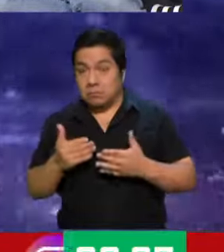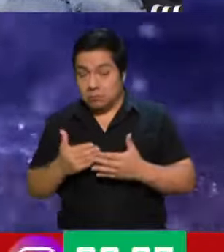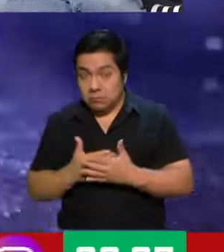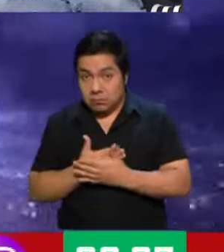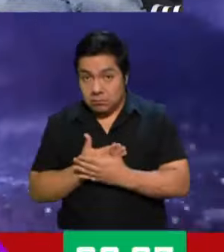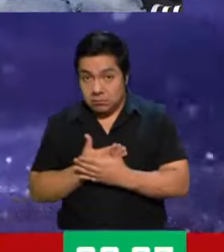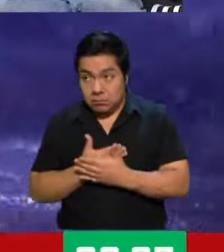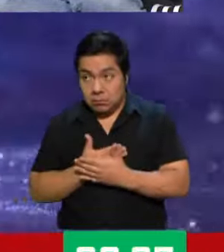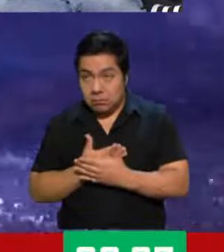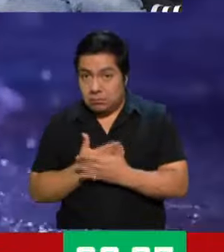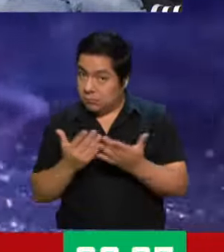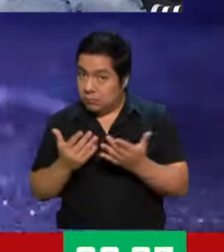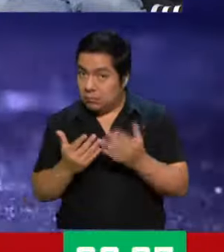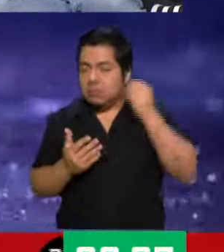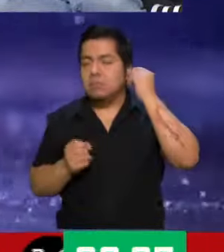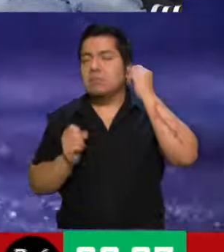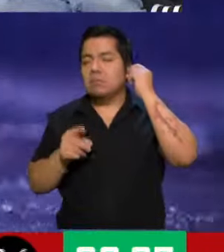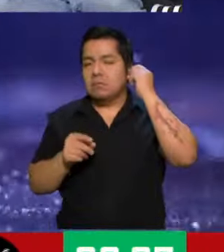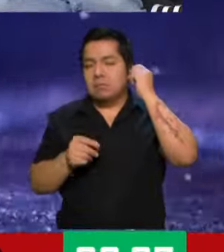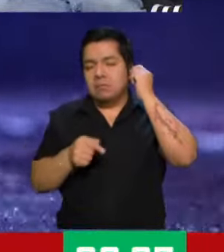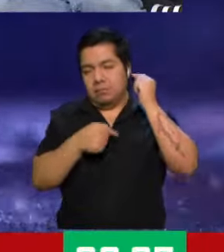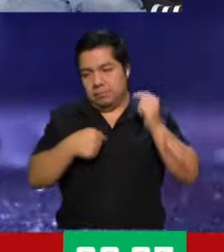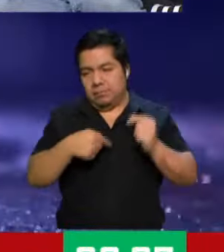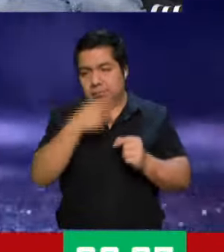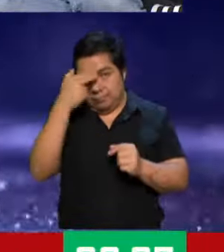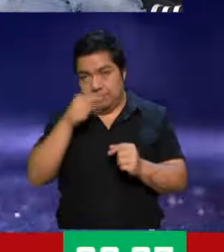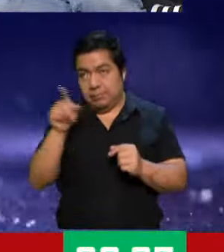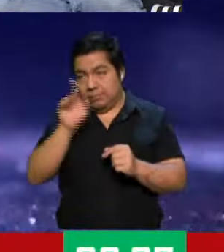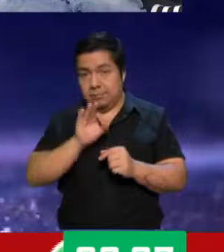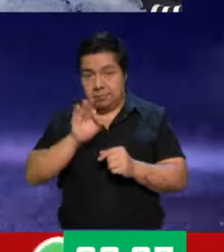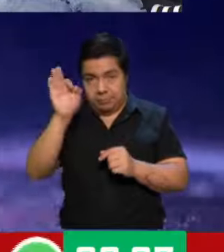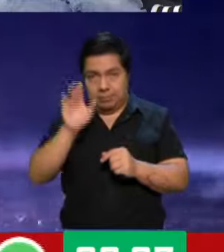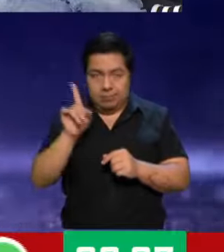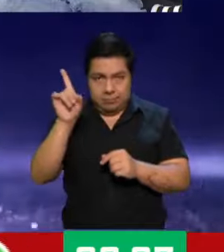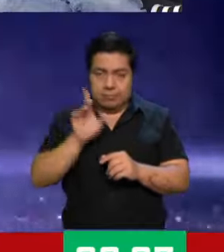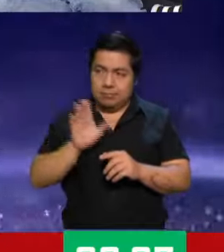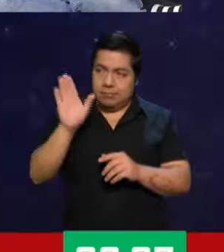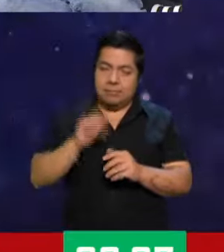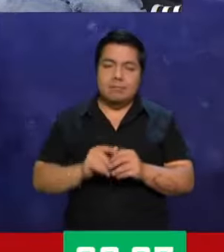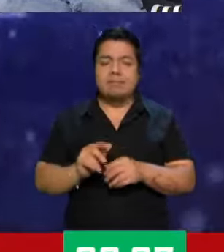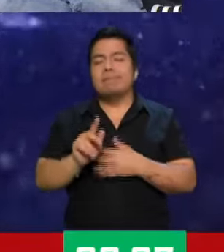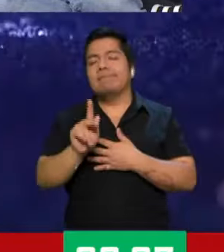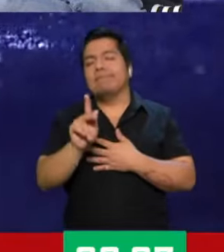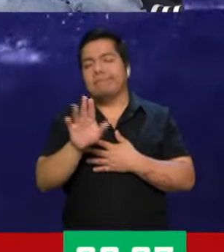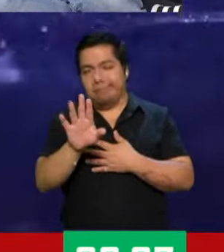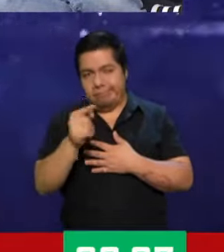el destino manifiesto y nosotros somos los que vamos al espacio. Sin embargo,